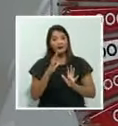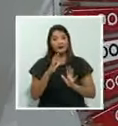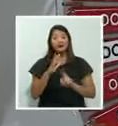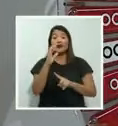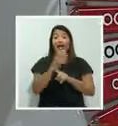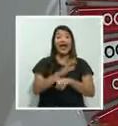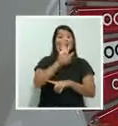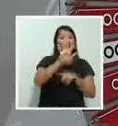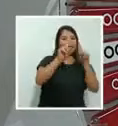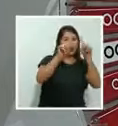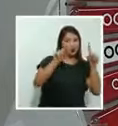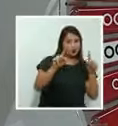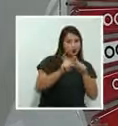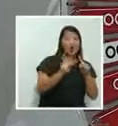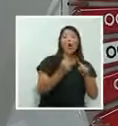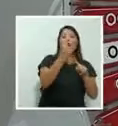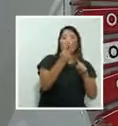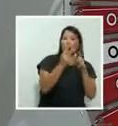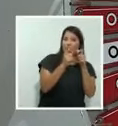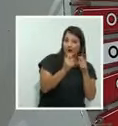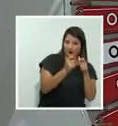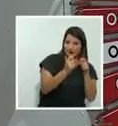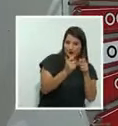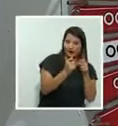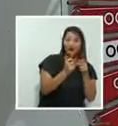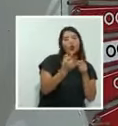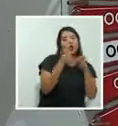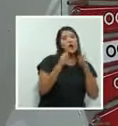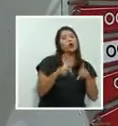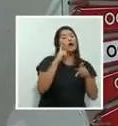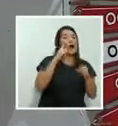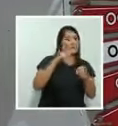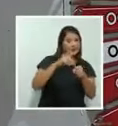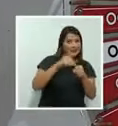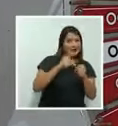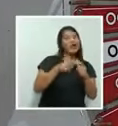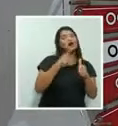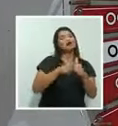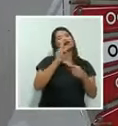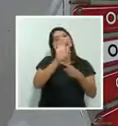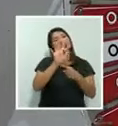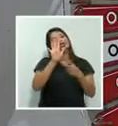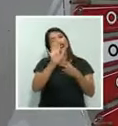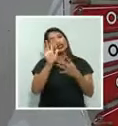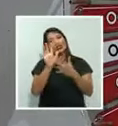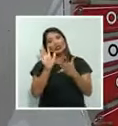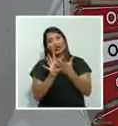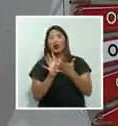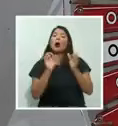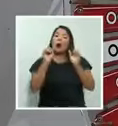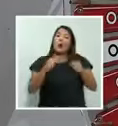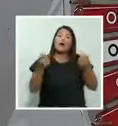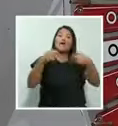Cada 5 fracciones es una activación o una acción electrónica, entonces active de 5 en 5 y puede venir a participar en Dadomanía como lo va a hacer